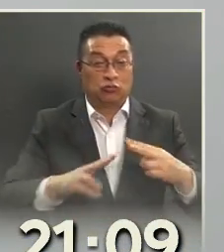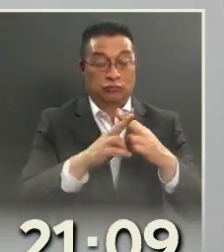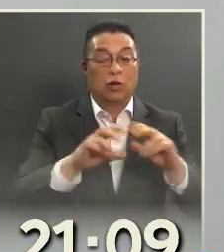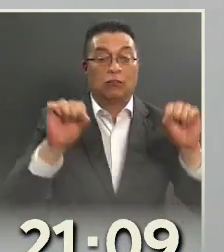que aprueba esta Secretaría Regional, en virtud de la cual se coordinaron con todas las entidades, incluso con la municipalidad respectiva. Un hospital que lleva